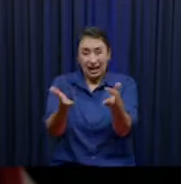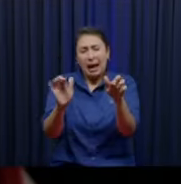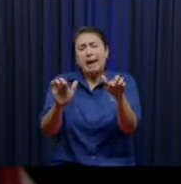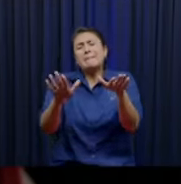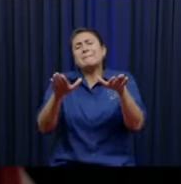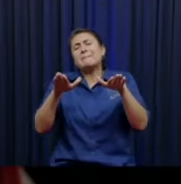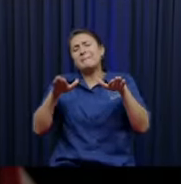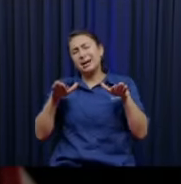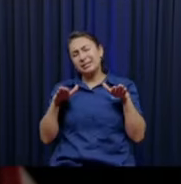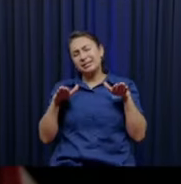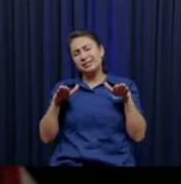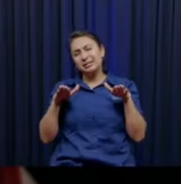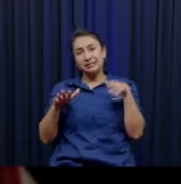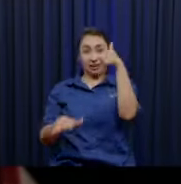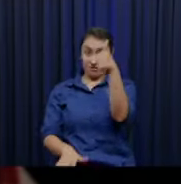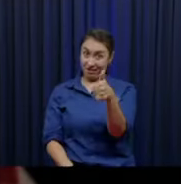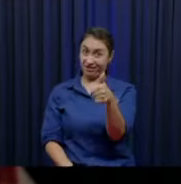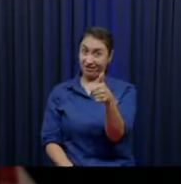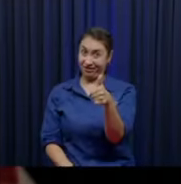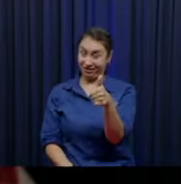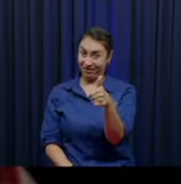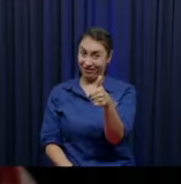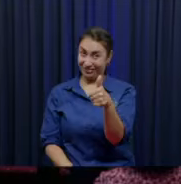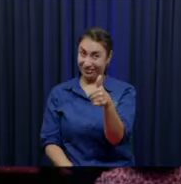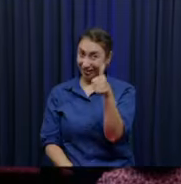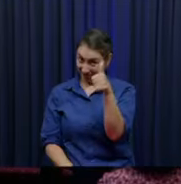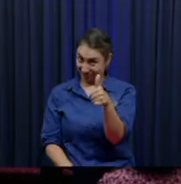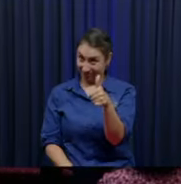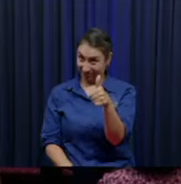Entonces, yo lo que quiero trasladarte es,